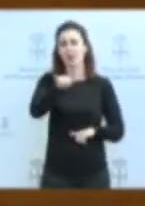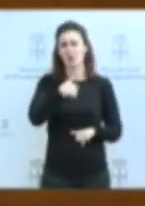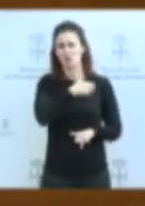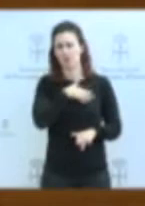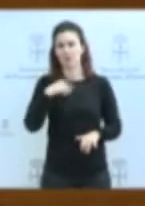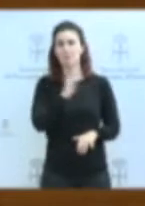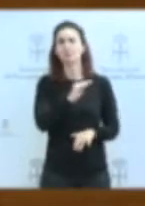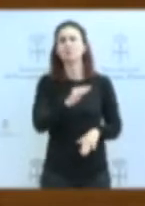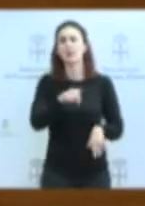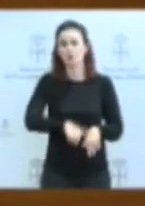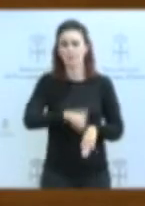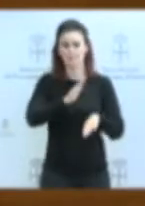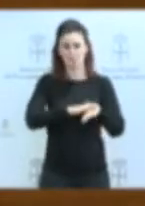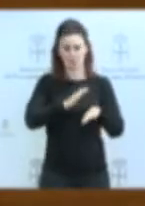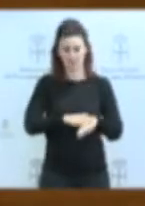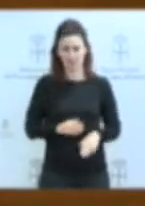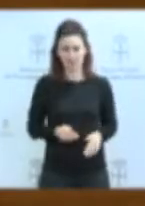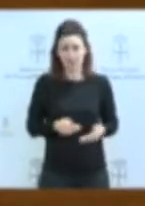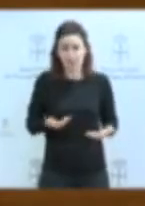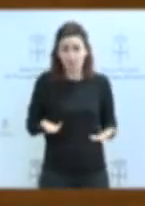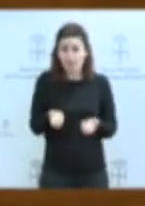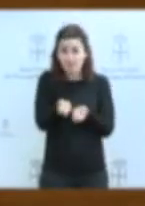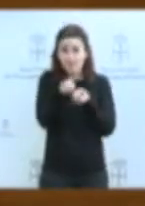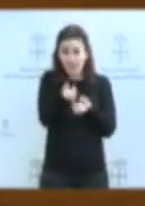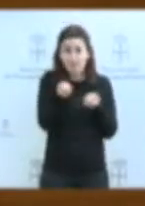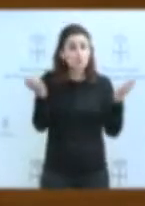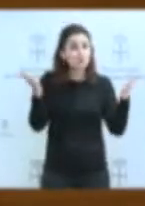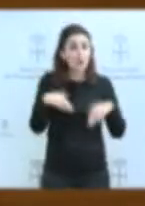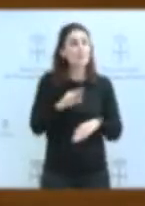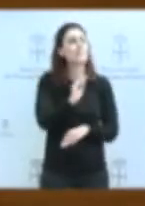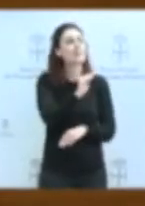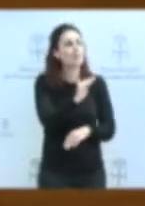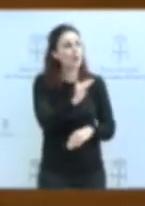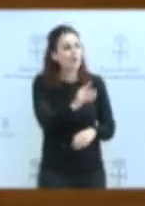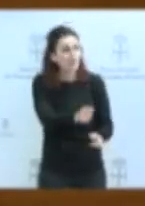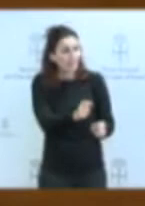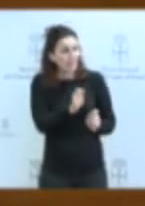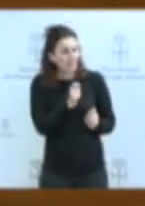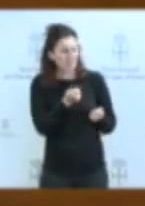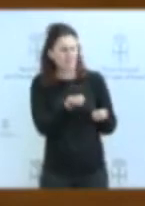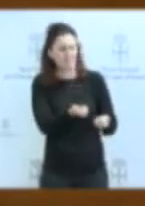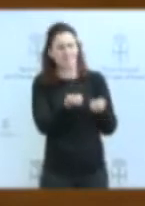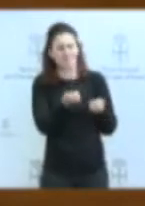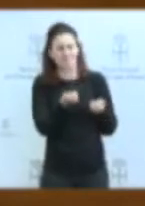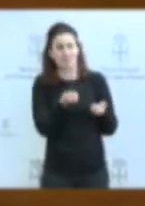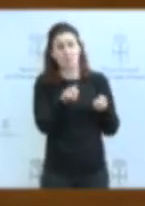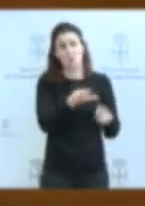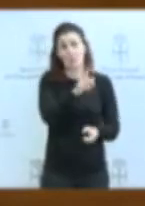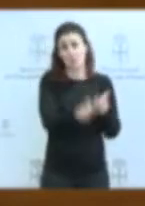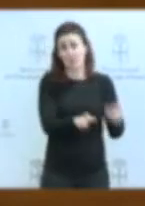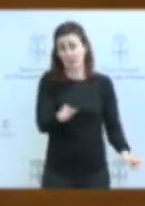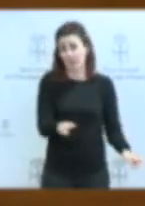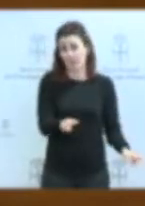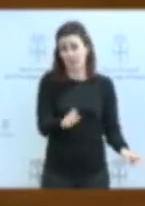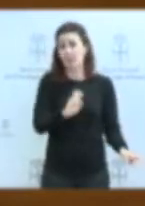no tienen. Cuando se les piden datos, aportan poca cosa, número de pasajeros, pero otros datos con los que sí se cuentan otros